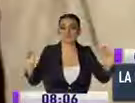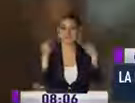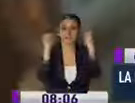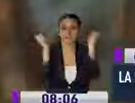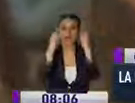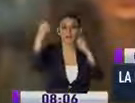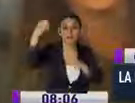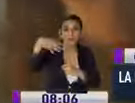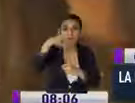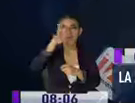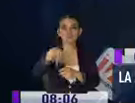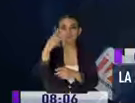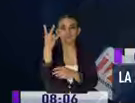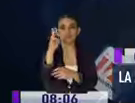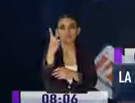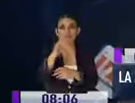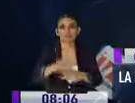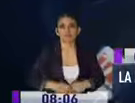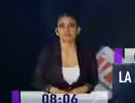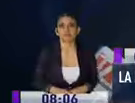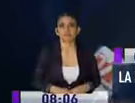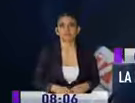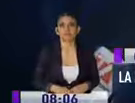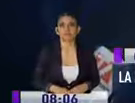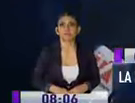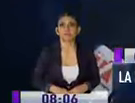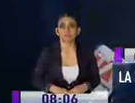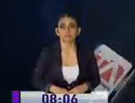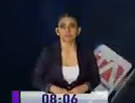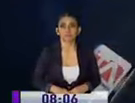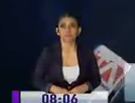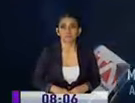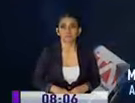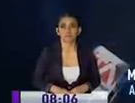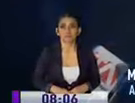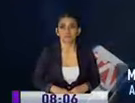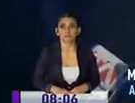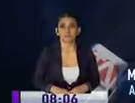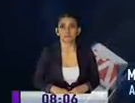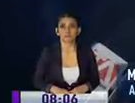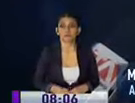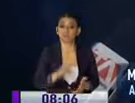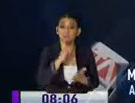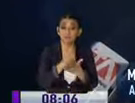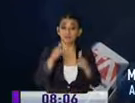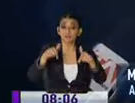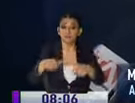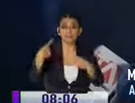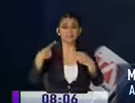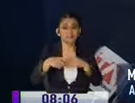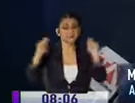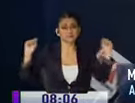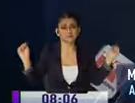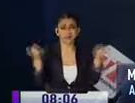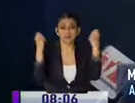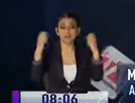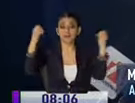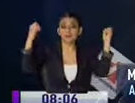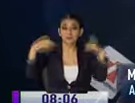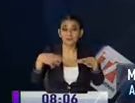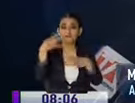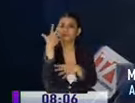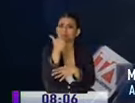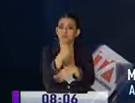Luz 2017. Quito es la única ciudad de América Latina en tener la Fiesta de la Luz, y sin